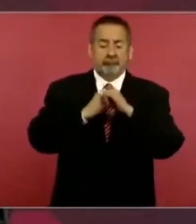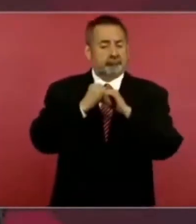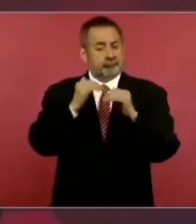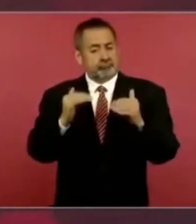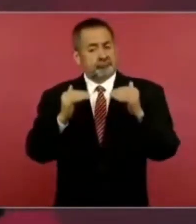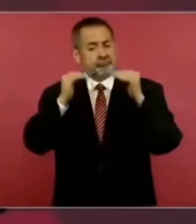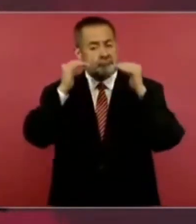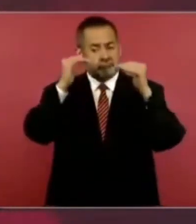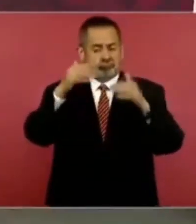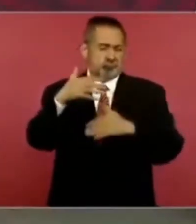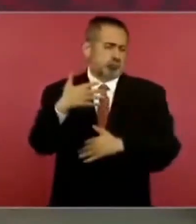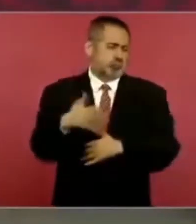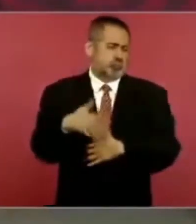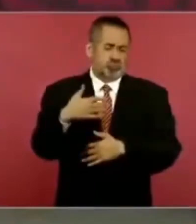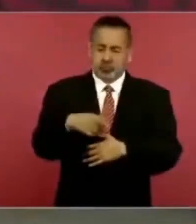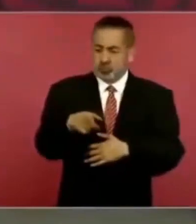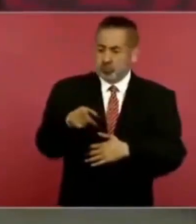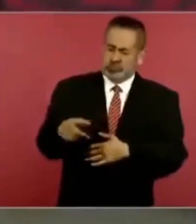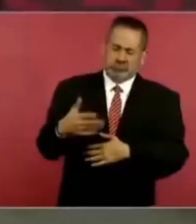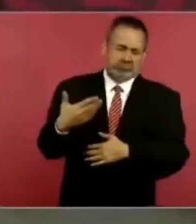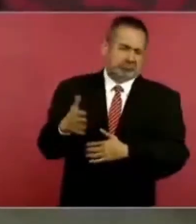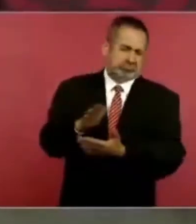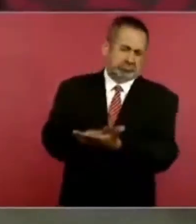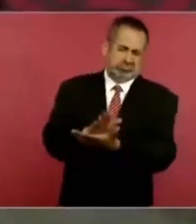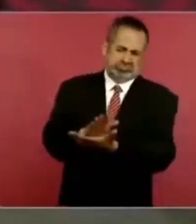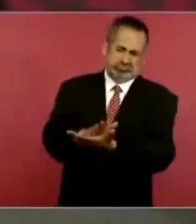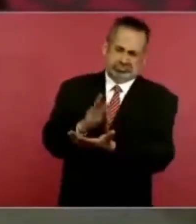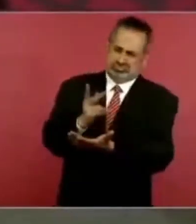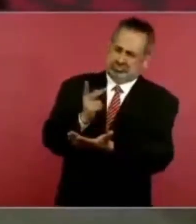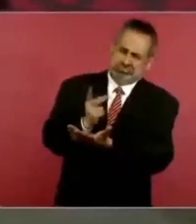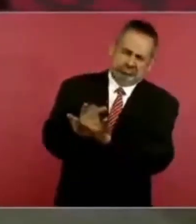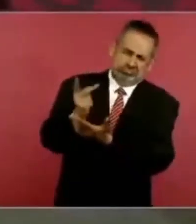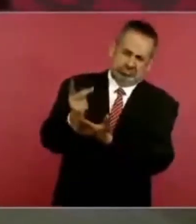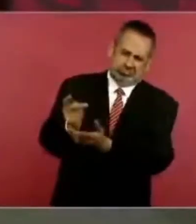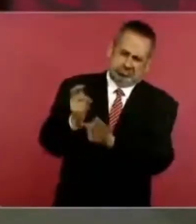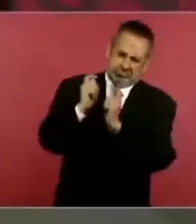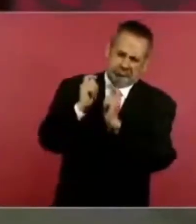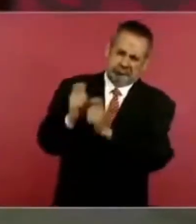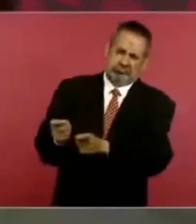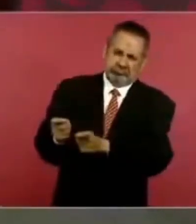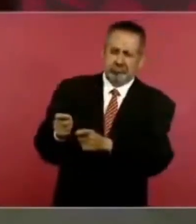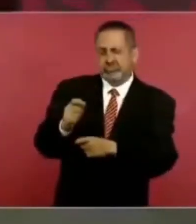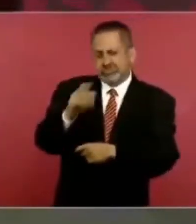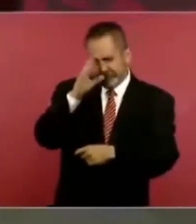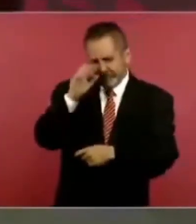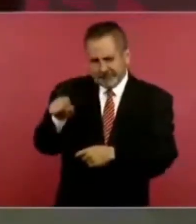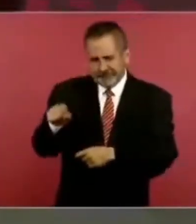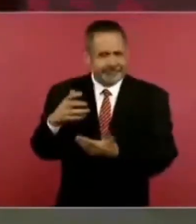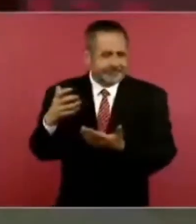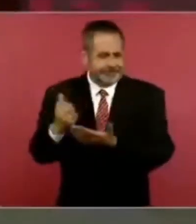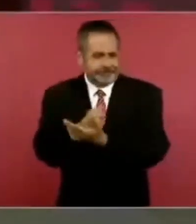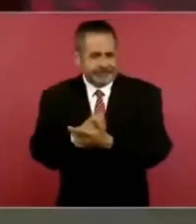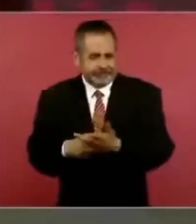de más prestigio en cuanto a